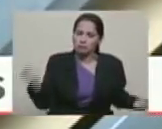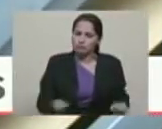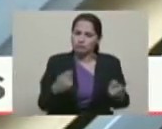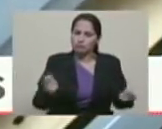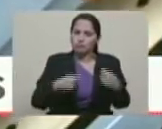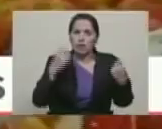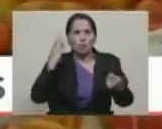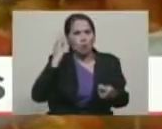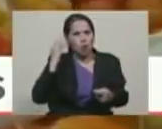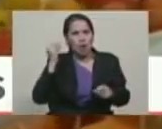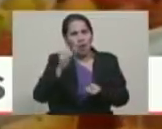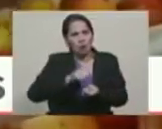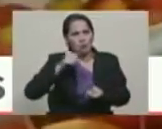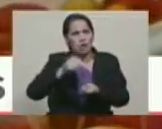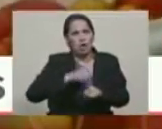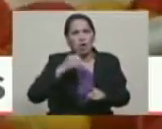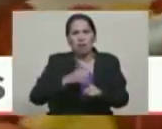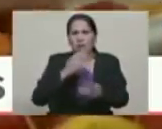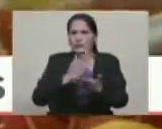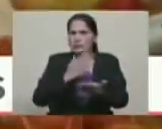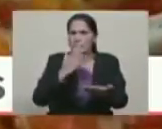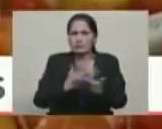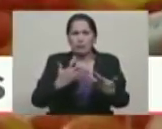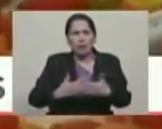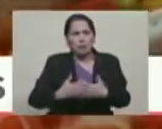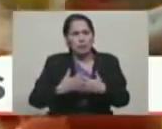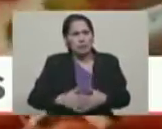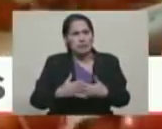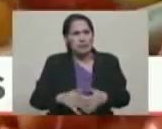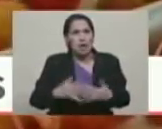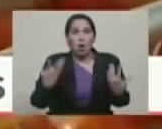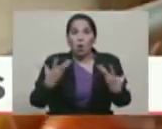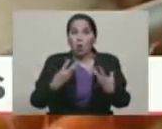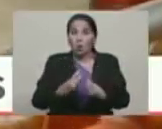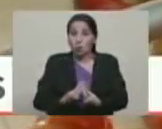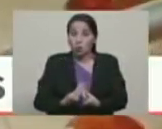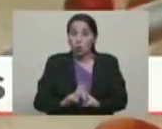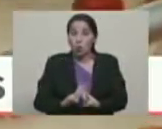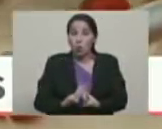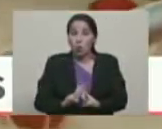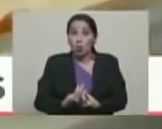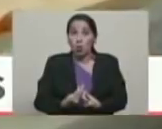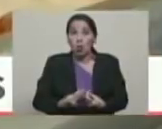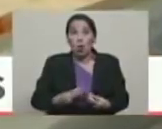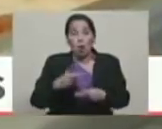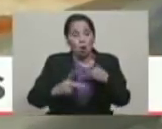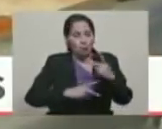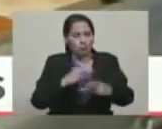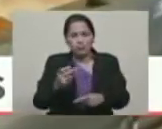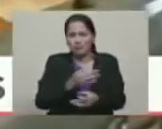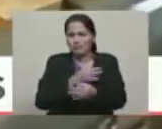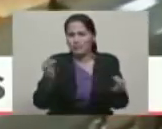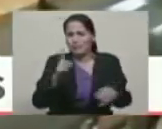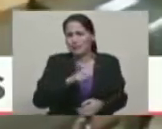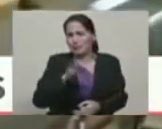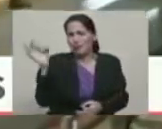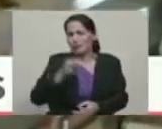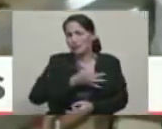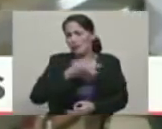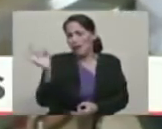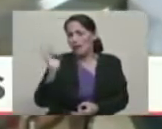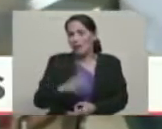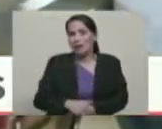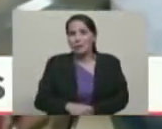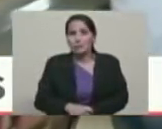emprendedoras, luchadoras y vamos a seguir perteneciendo a esta empresa Alimentos Cojedes, donde nuestros productos es de alta calidad, 100% alta calidad. Son